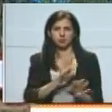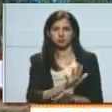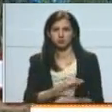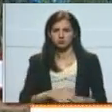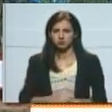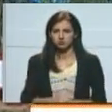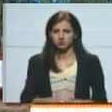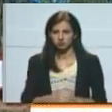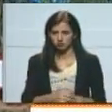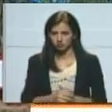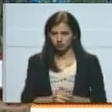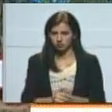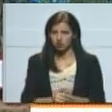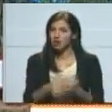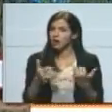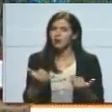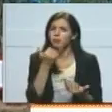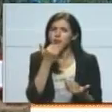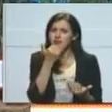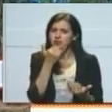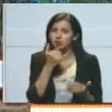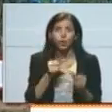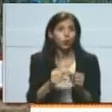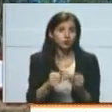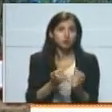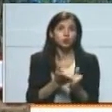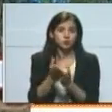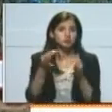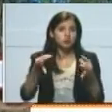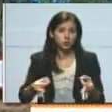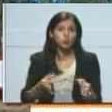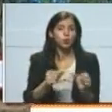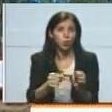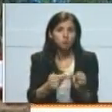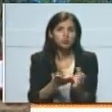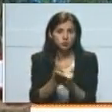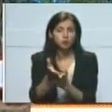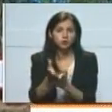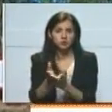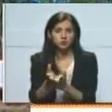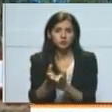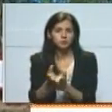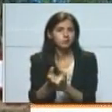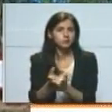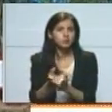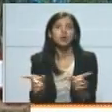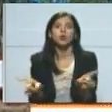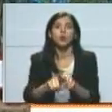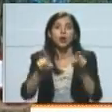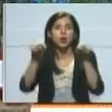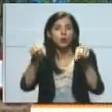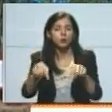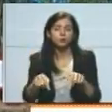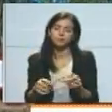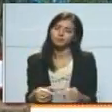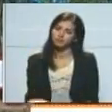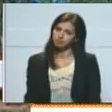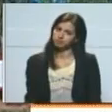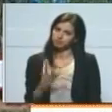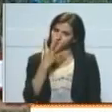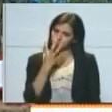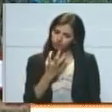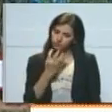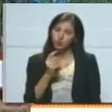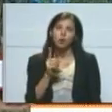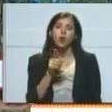Ahora, ¿qué es lo que va a ocurrir? Esos focos van a persistir. Va a ocurrir lo que ocurrió hoy, desafortunadamente, un muchacho